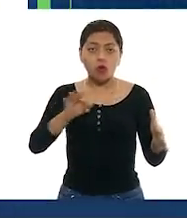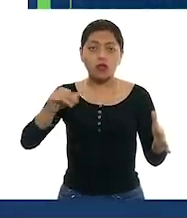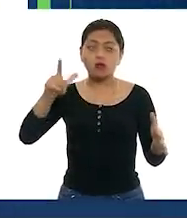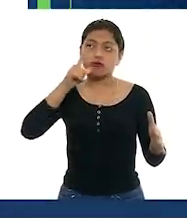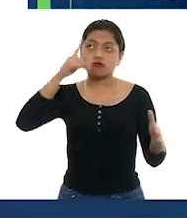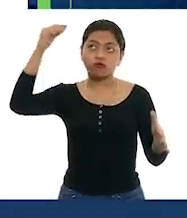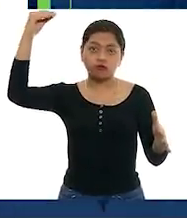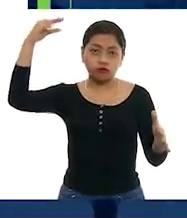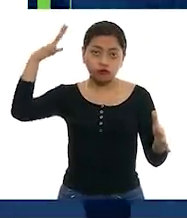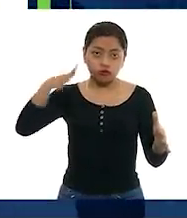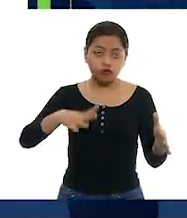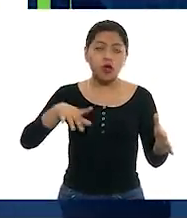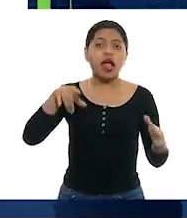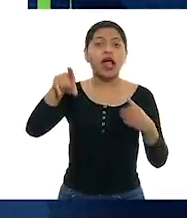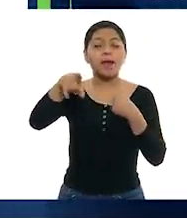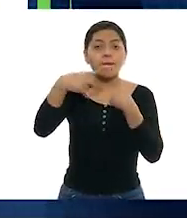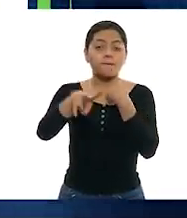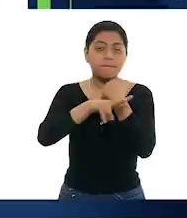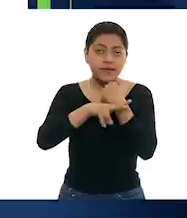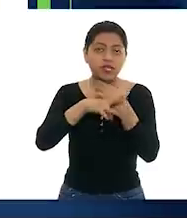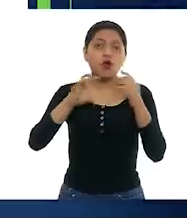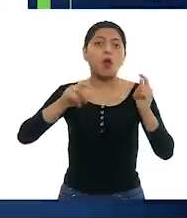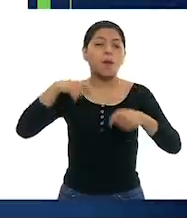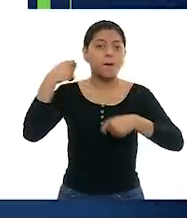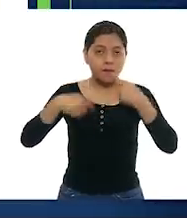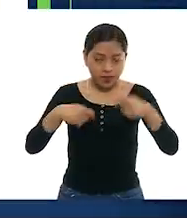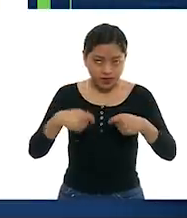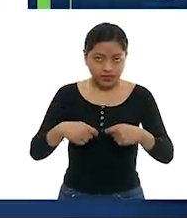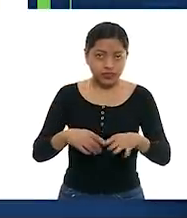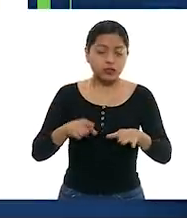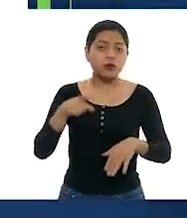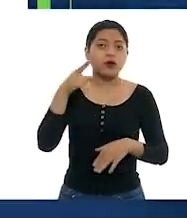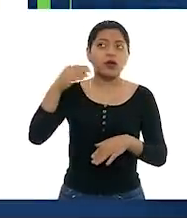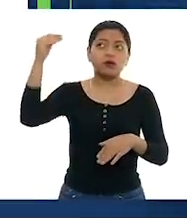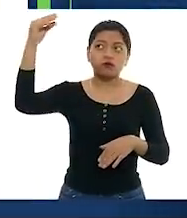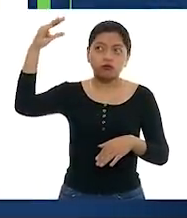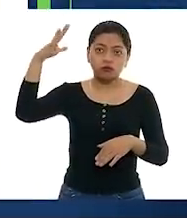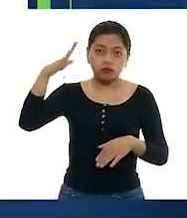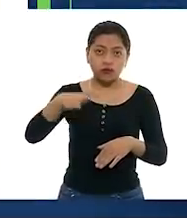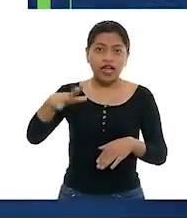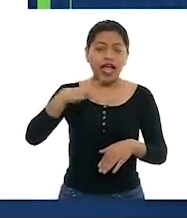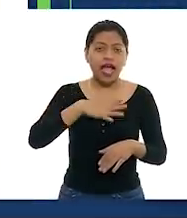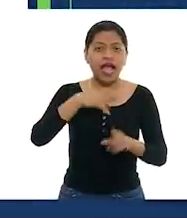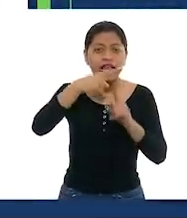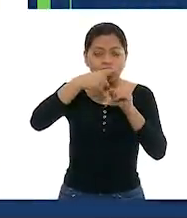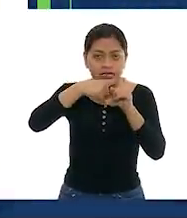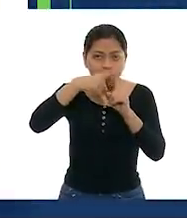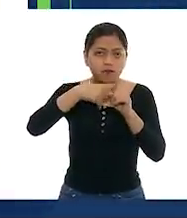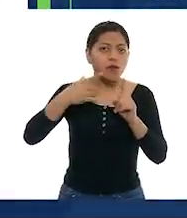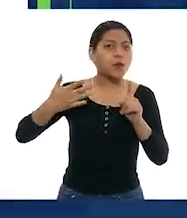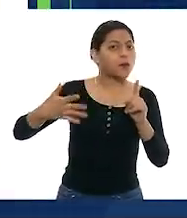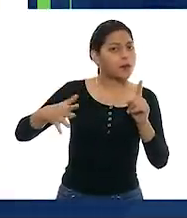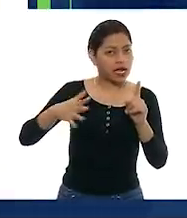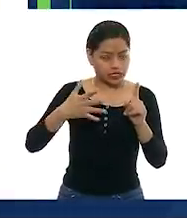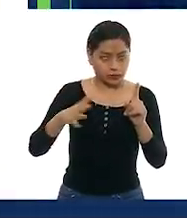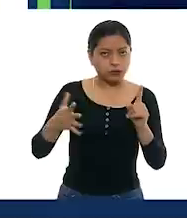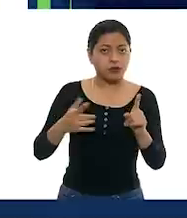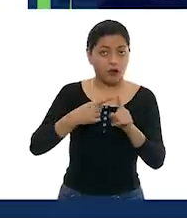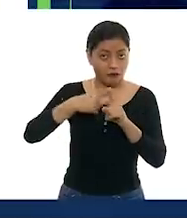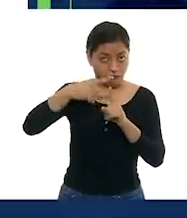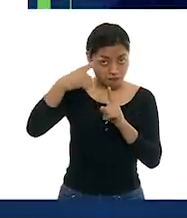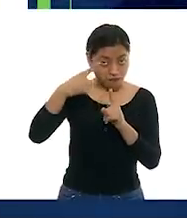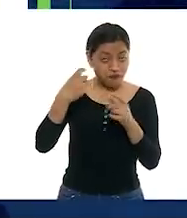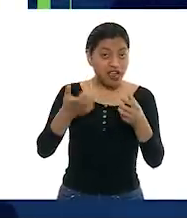vidrio, plástico o acrílico, dentro del cual se puede obtener un microclima mediante el control de la temperatura, de